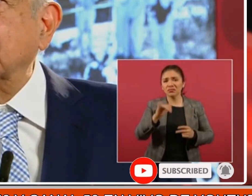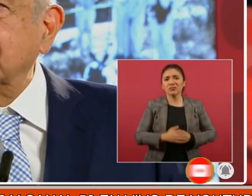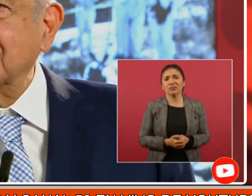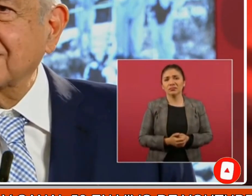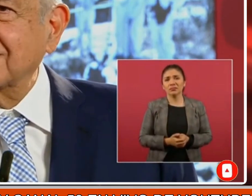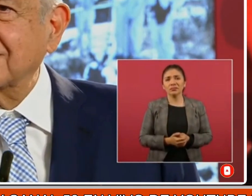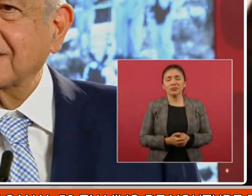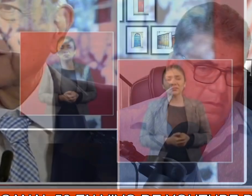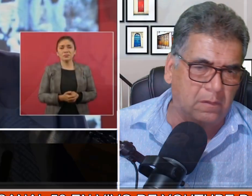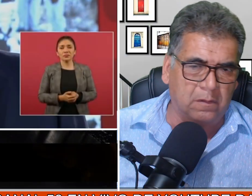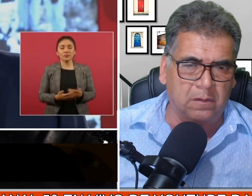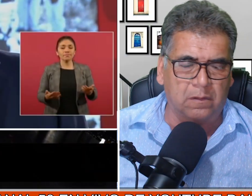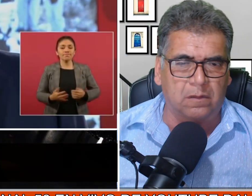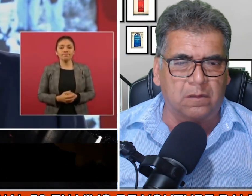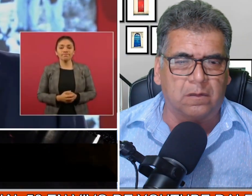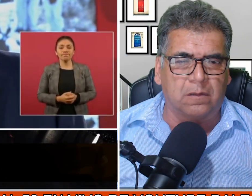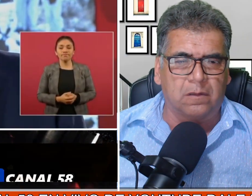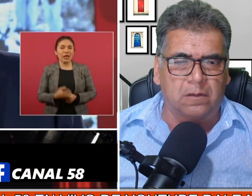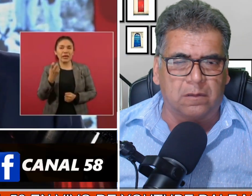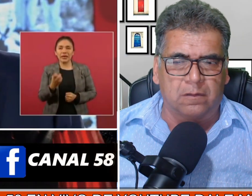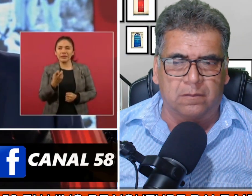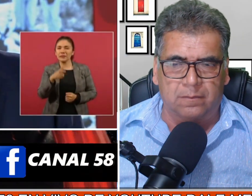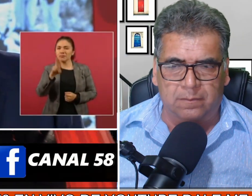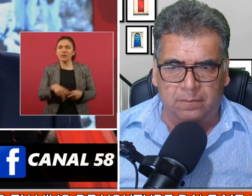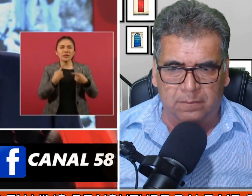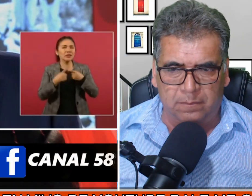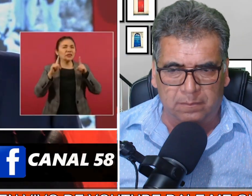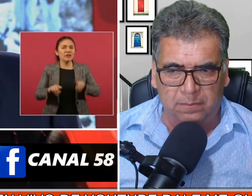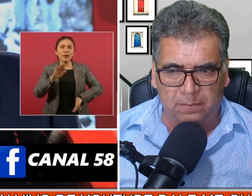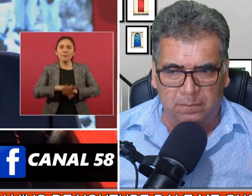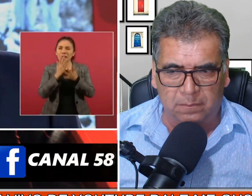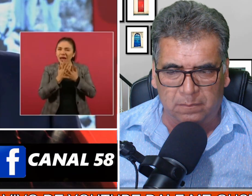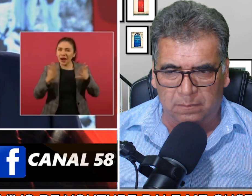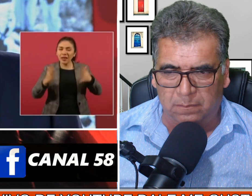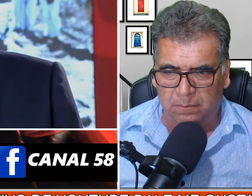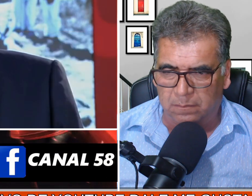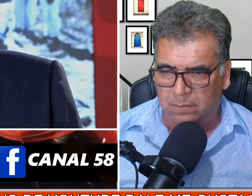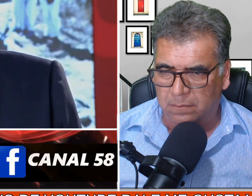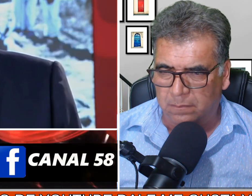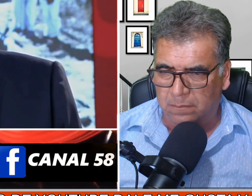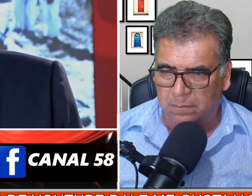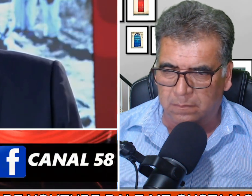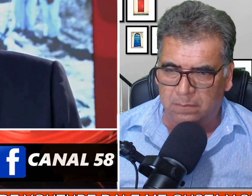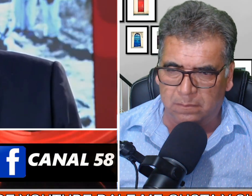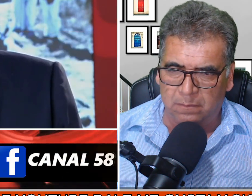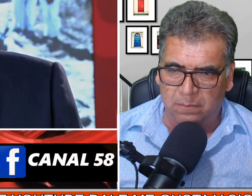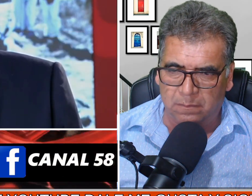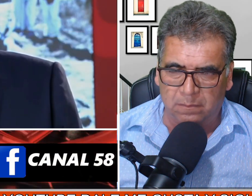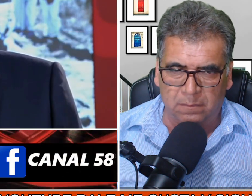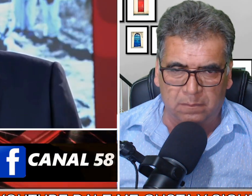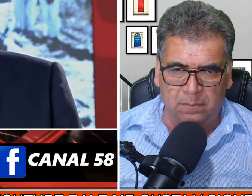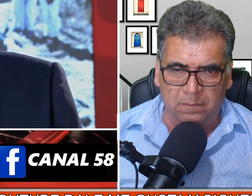Esa es una diferencia importantísima. El pueblo nos tiene confianza.